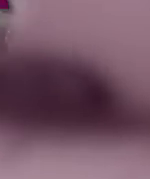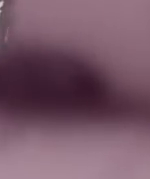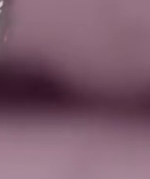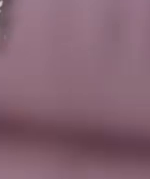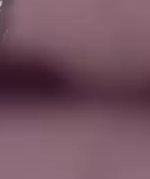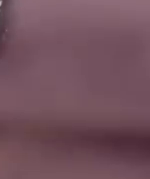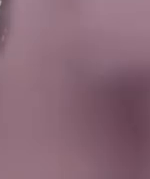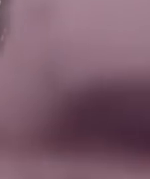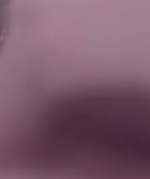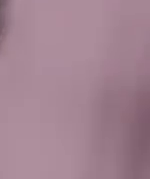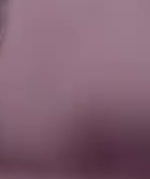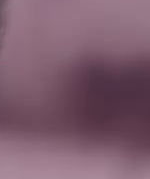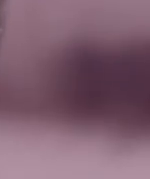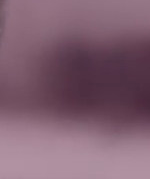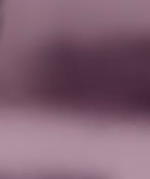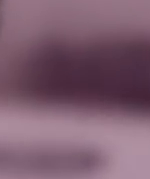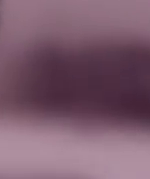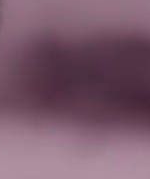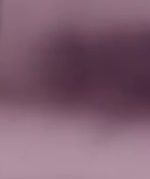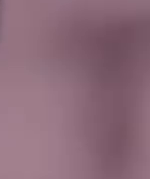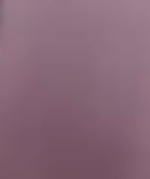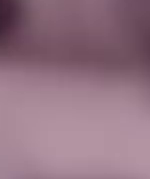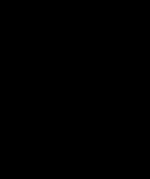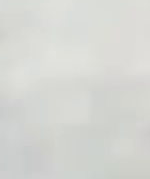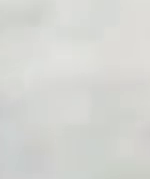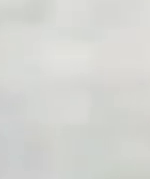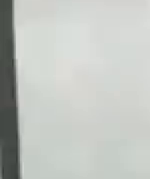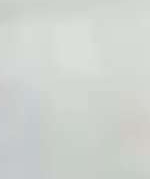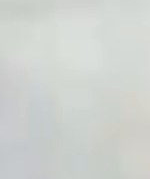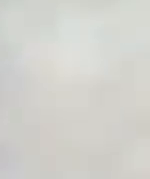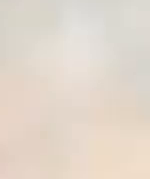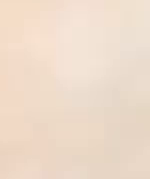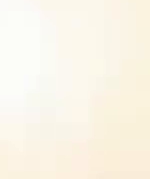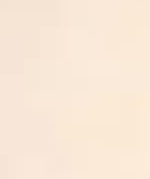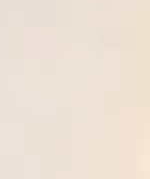Elecciones 2018. Cobertura especial.